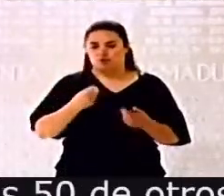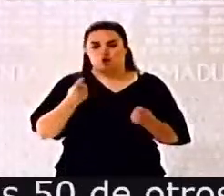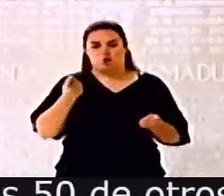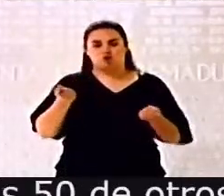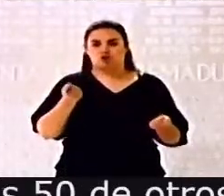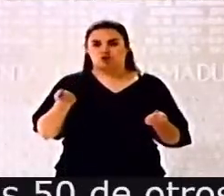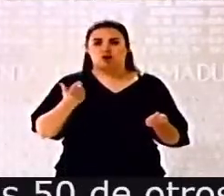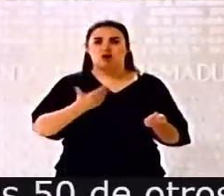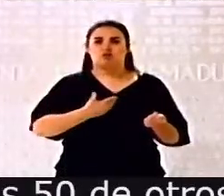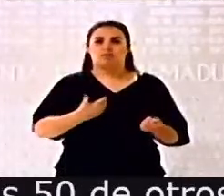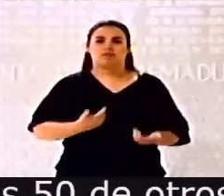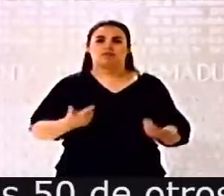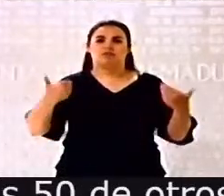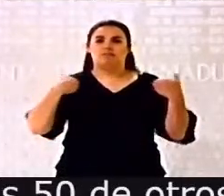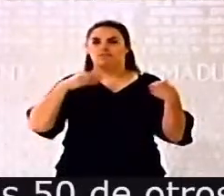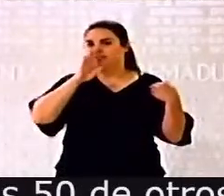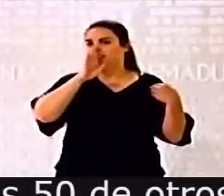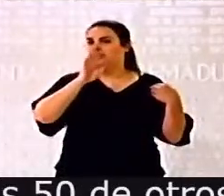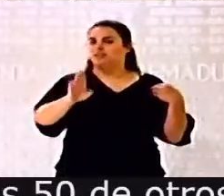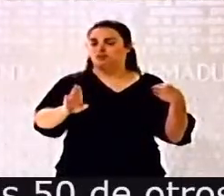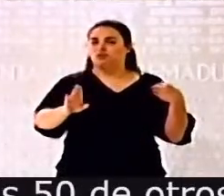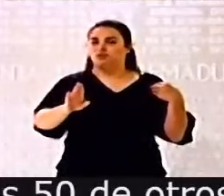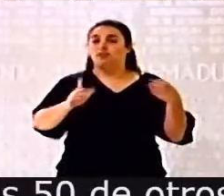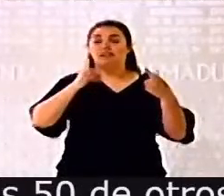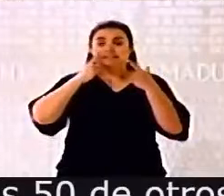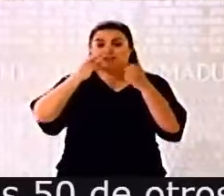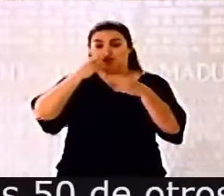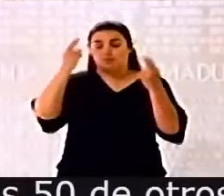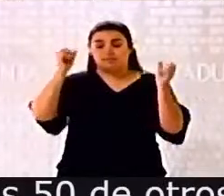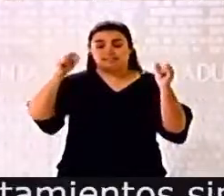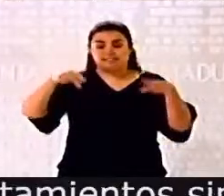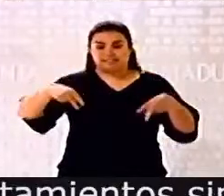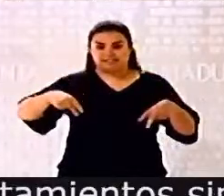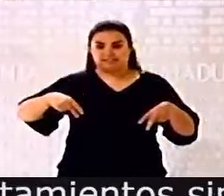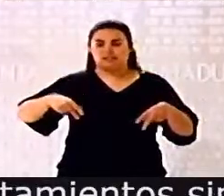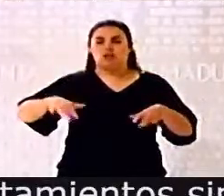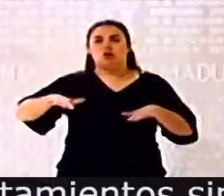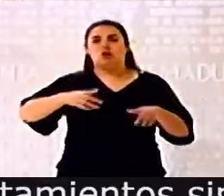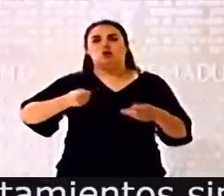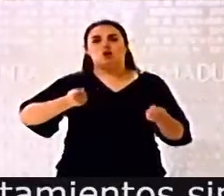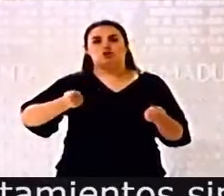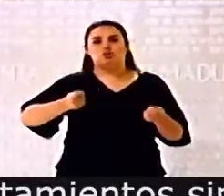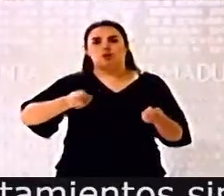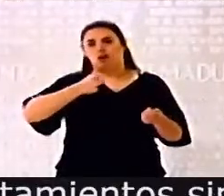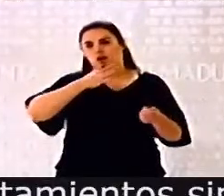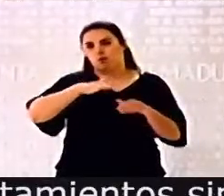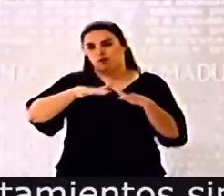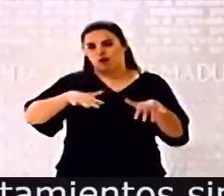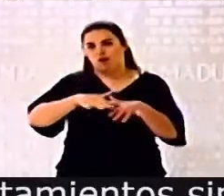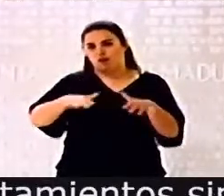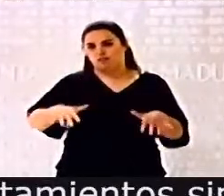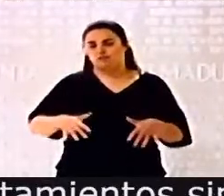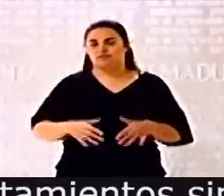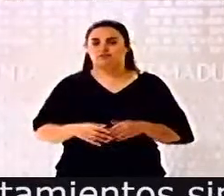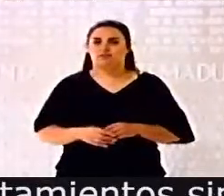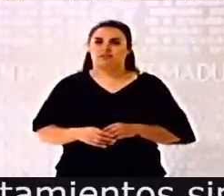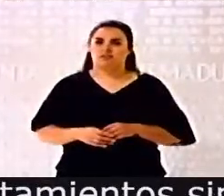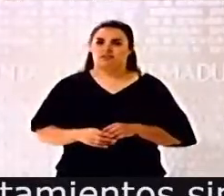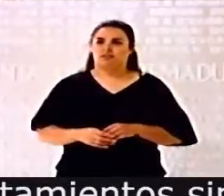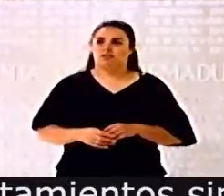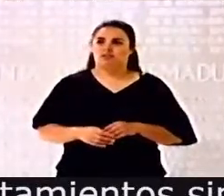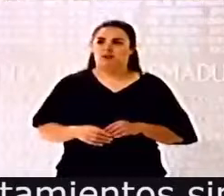los propios ayuntamientos directamente sin que Salud Pública siga esas zonas de baño más allá de lo estrictamente